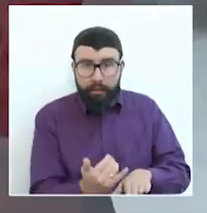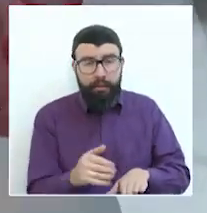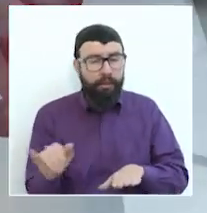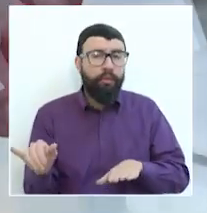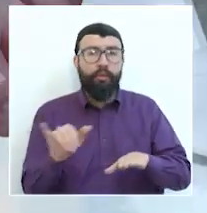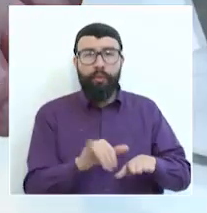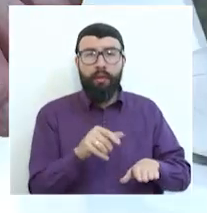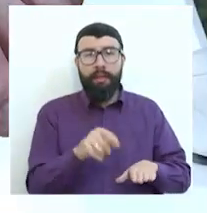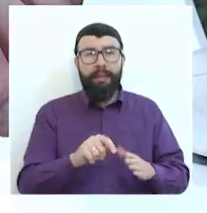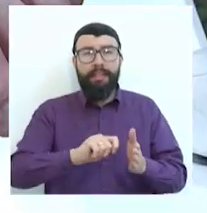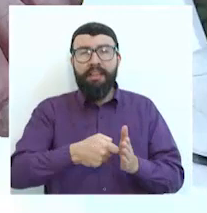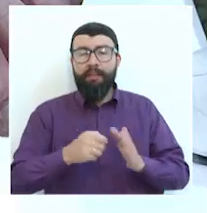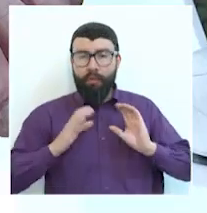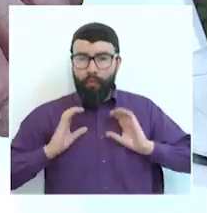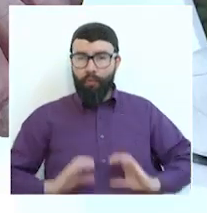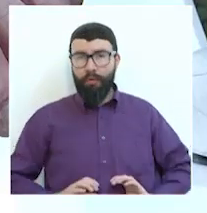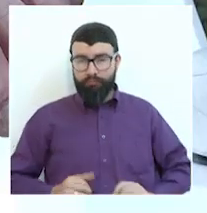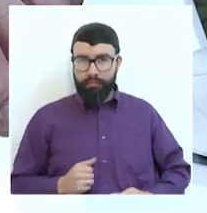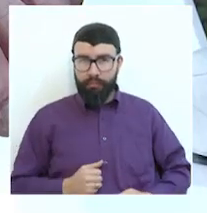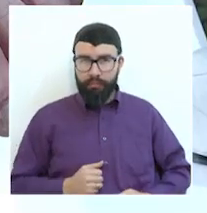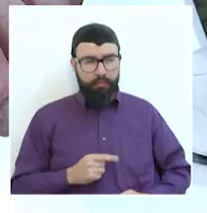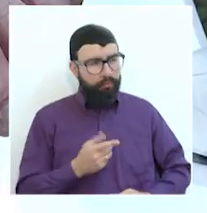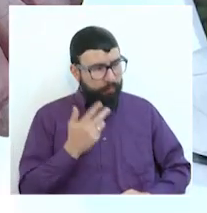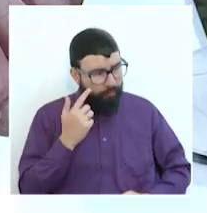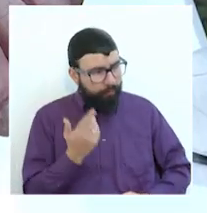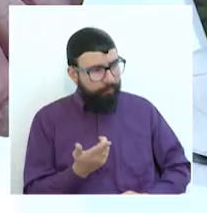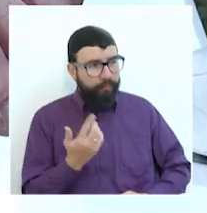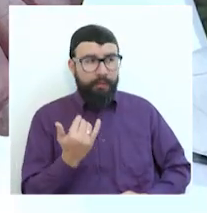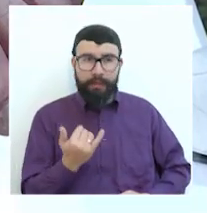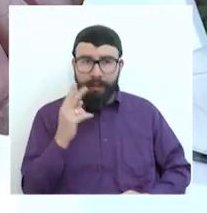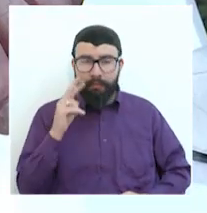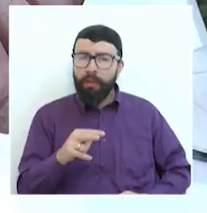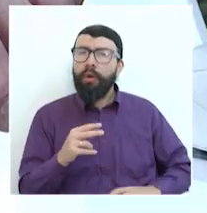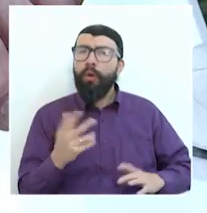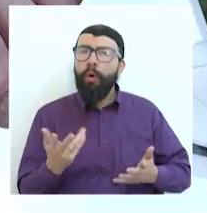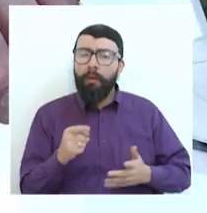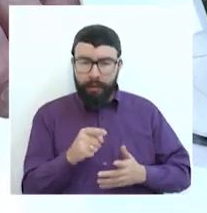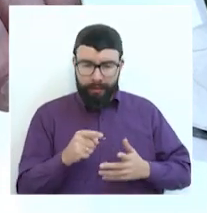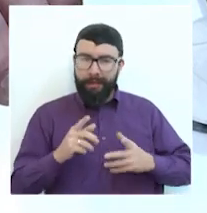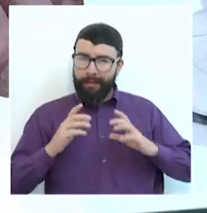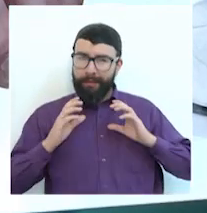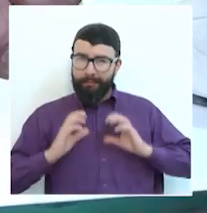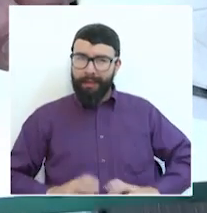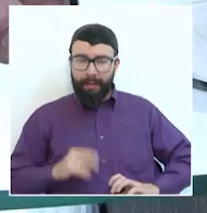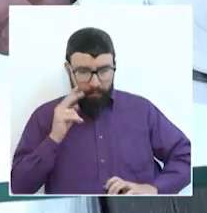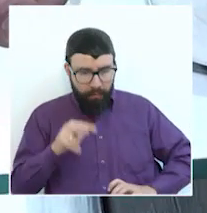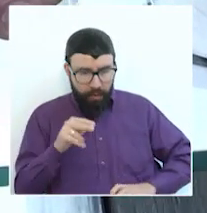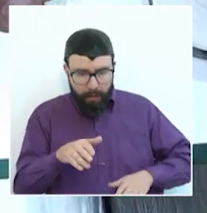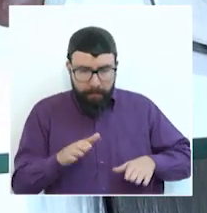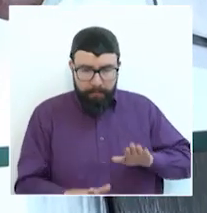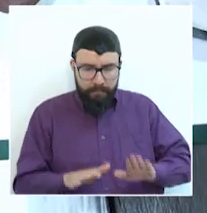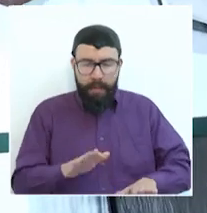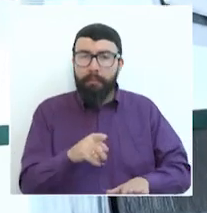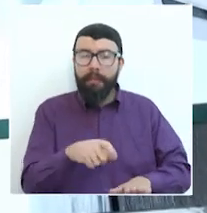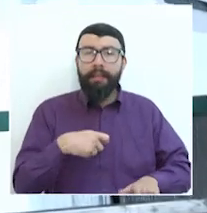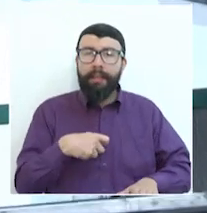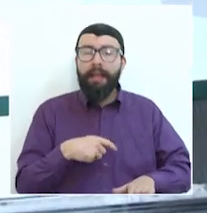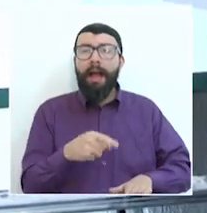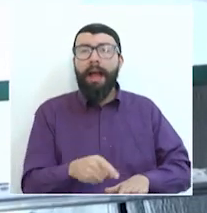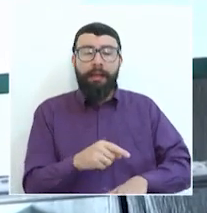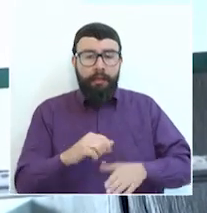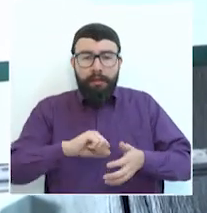este implemento podemos observar cómo son los apoyos del pie. Hablábamos ahorita que él tiene una hiperextensión de rodilla,